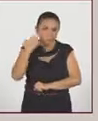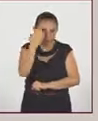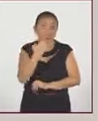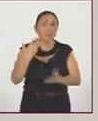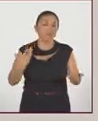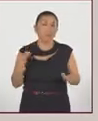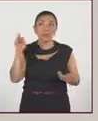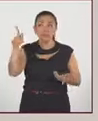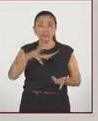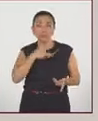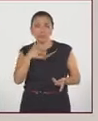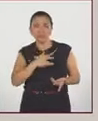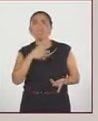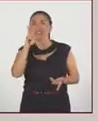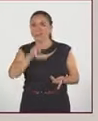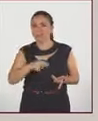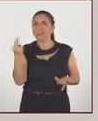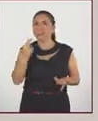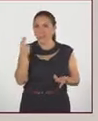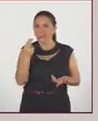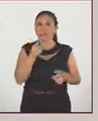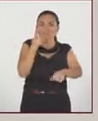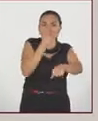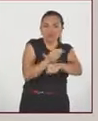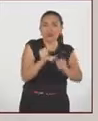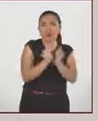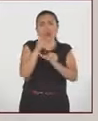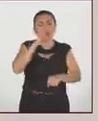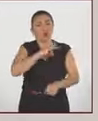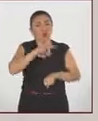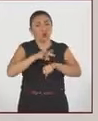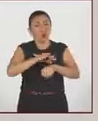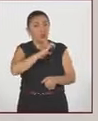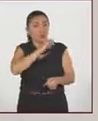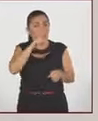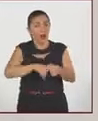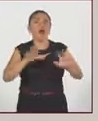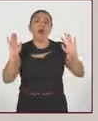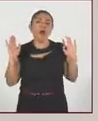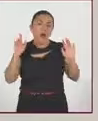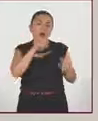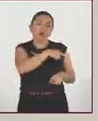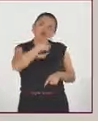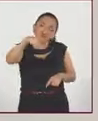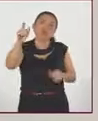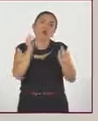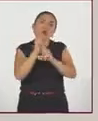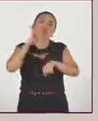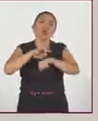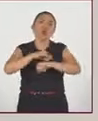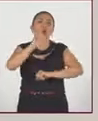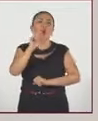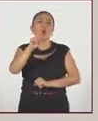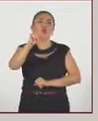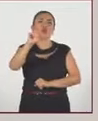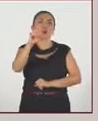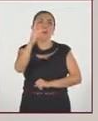ellos consideran la necesidad de intervención por un especialista, bueno, entonces podrían enviarlo al ortopedista.